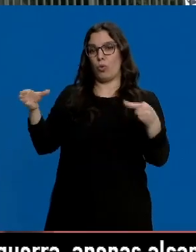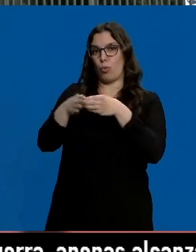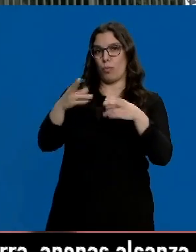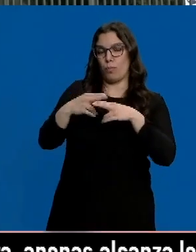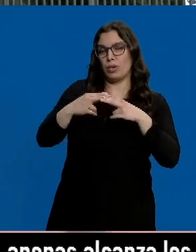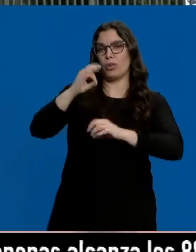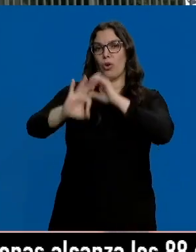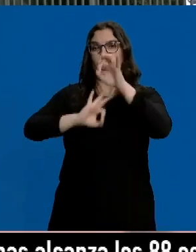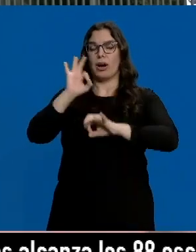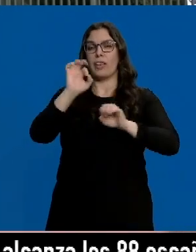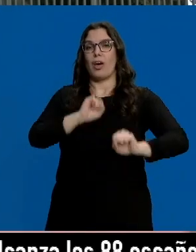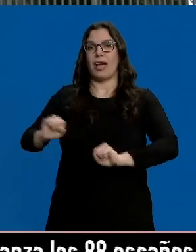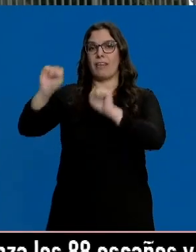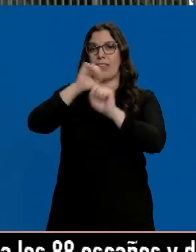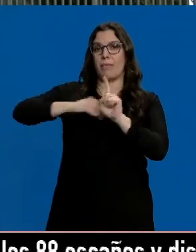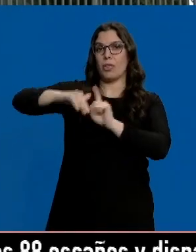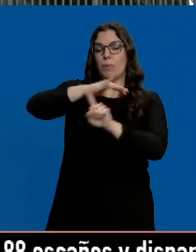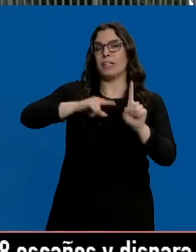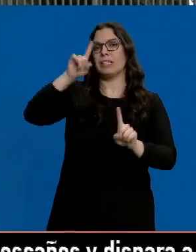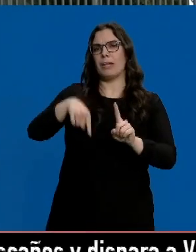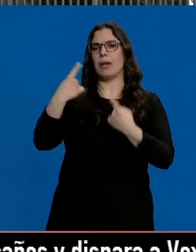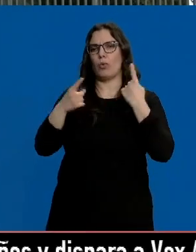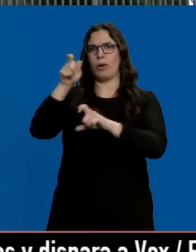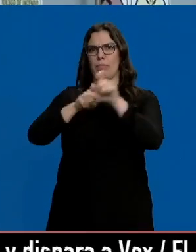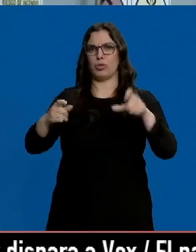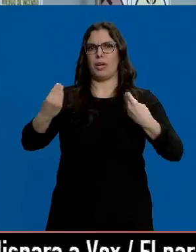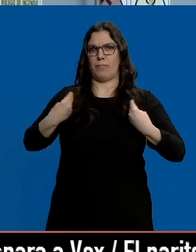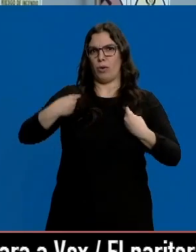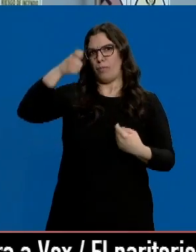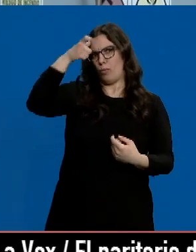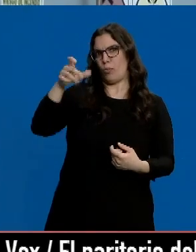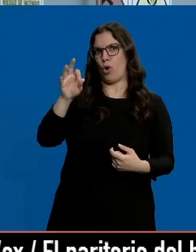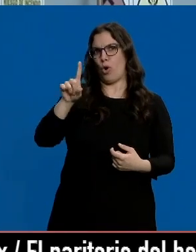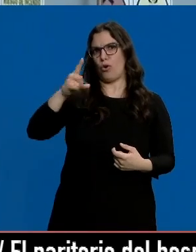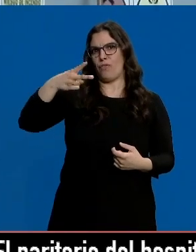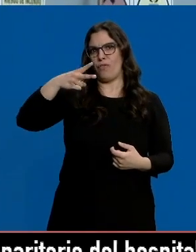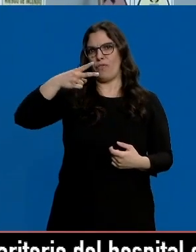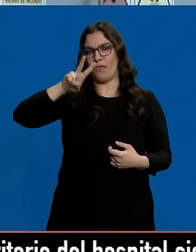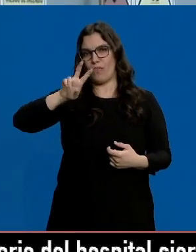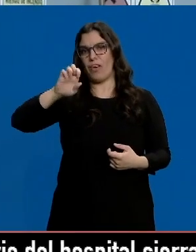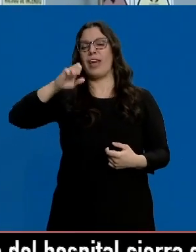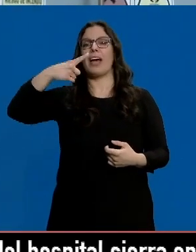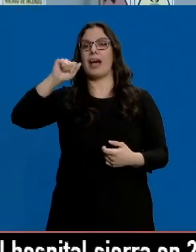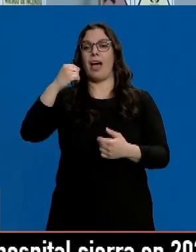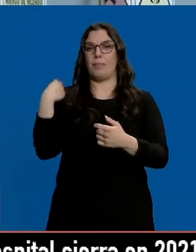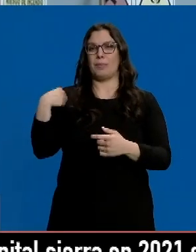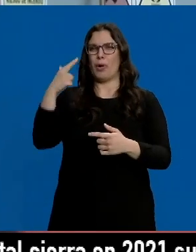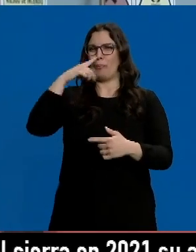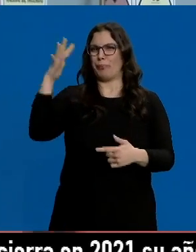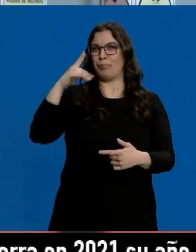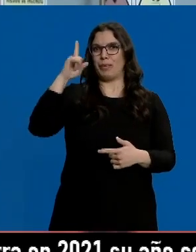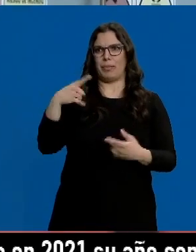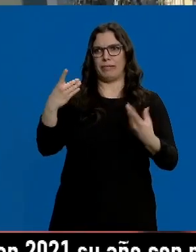políticos, organizaciones ecologistas y también parte de los vecinos del pueblo, que además, según dicen, han tenido que convivir con los malos